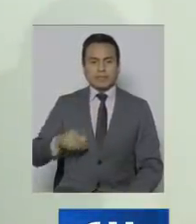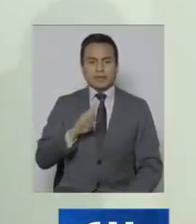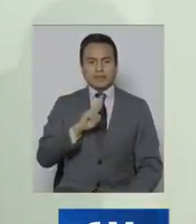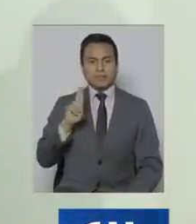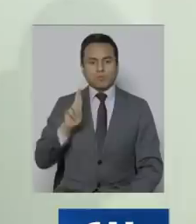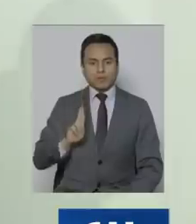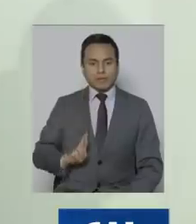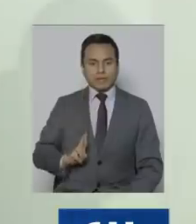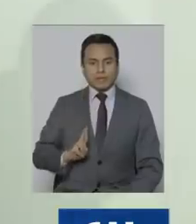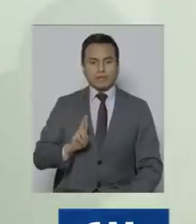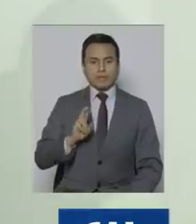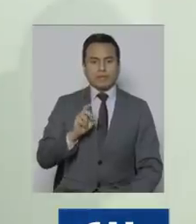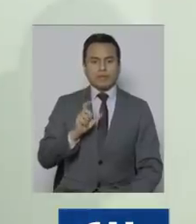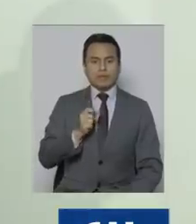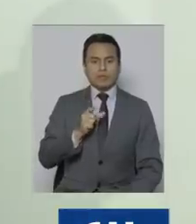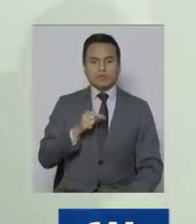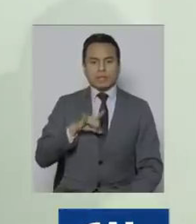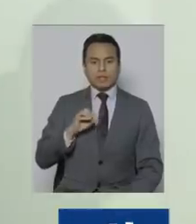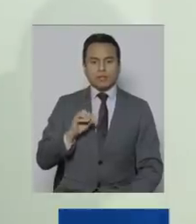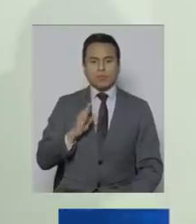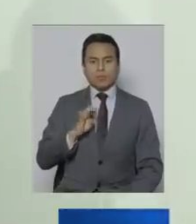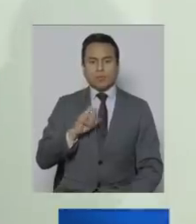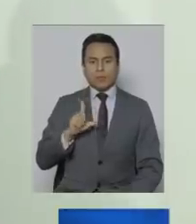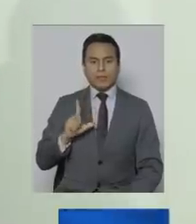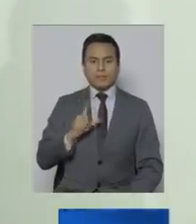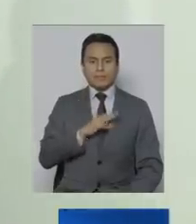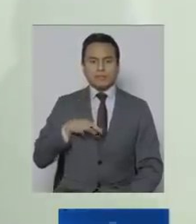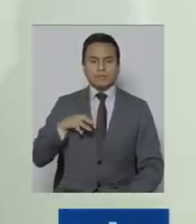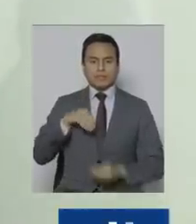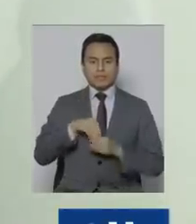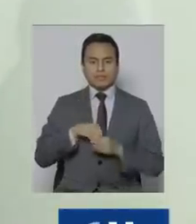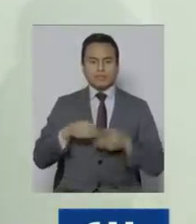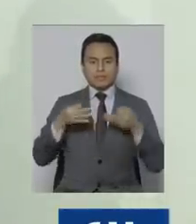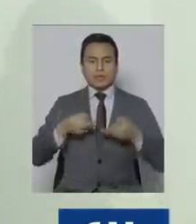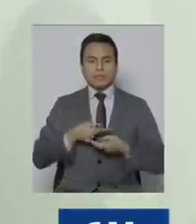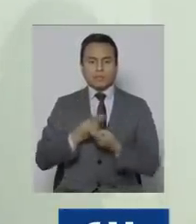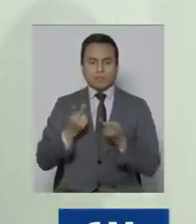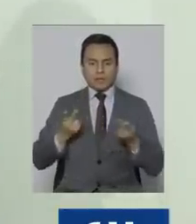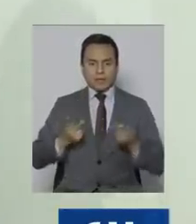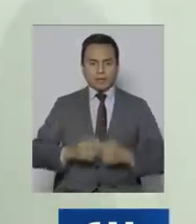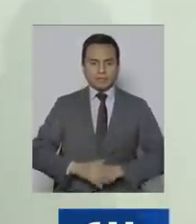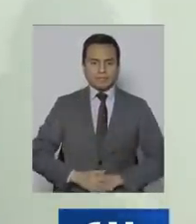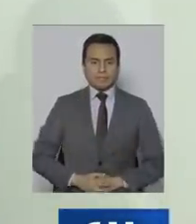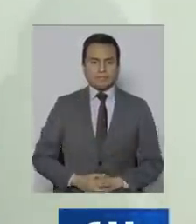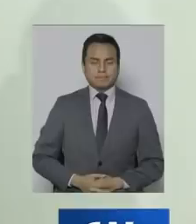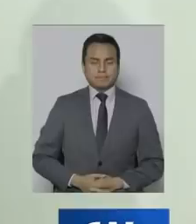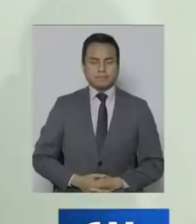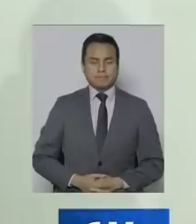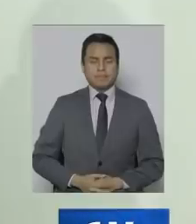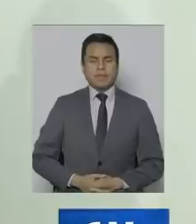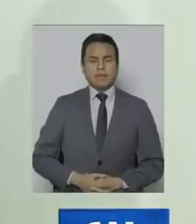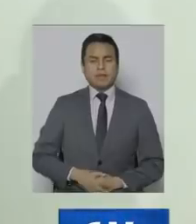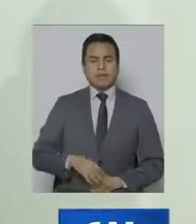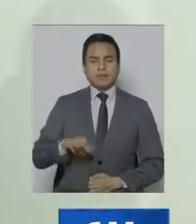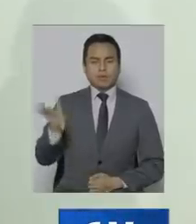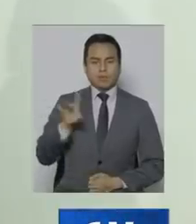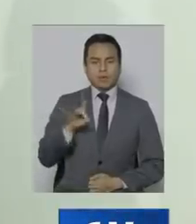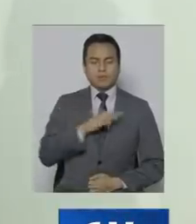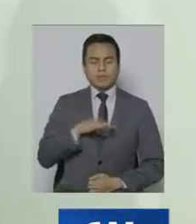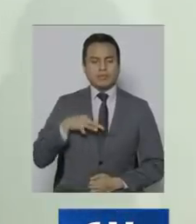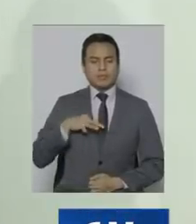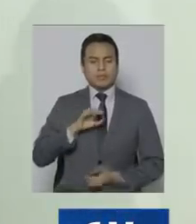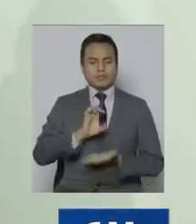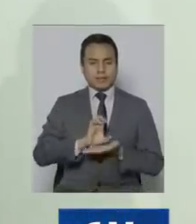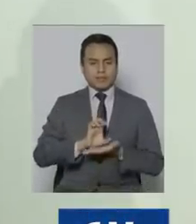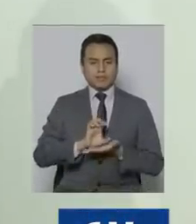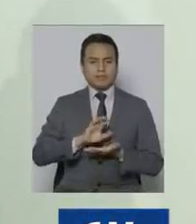República. Gonzalo Blumel Maquíver, Ministro del Interior y Seguridad Pública. Nombra Ministro de Estado en la